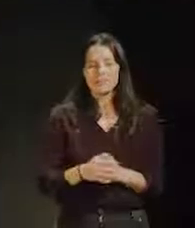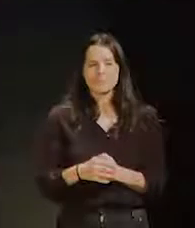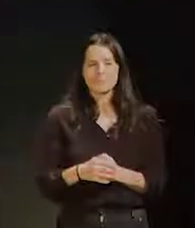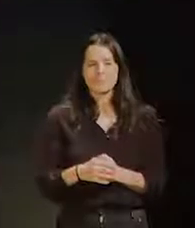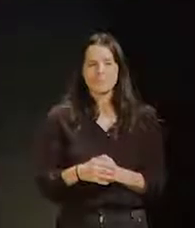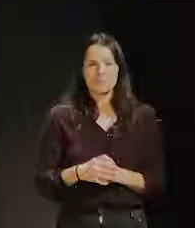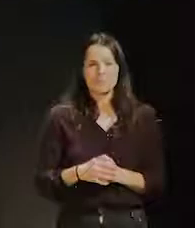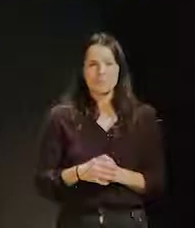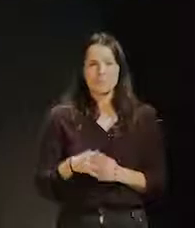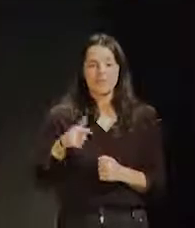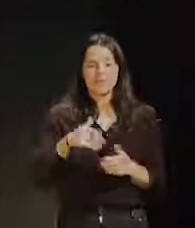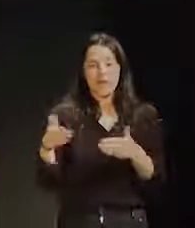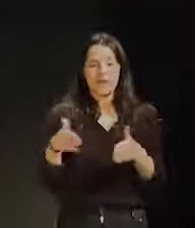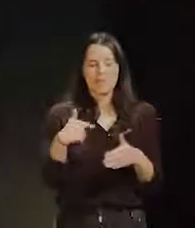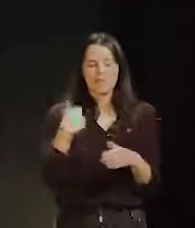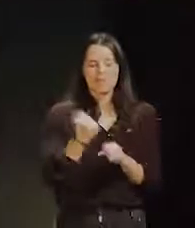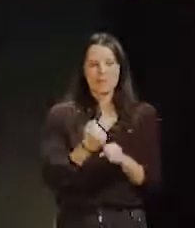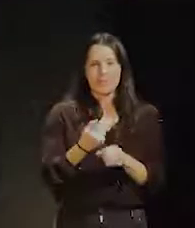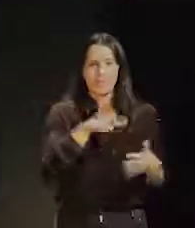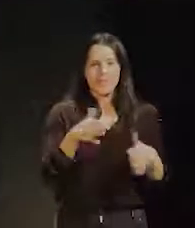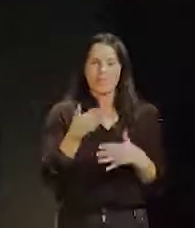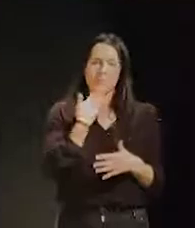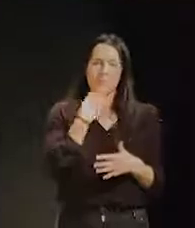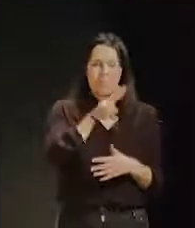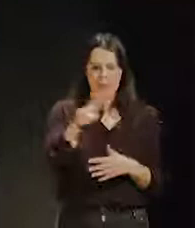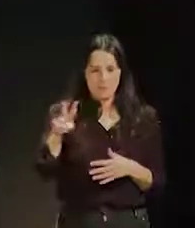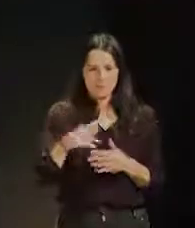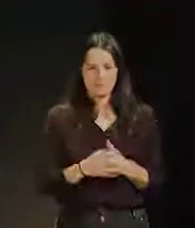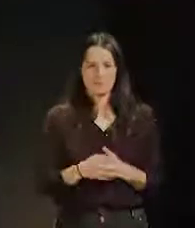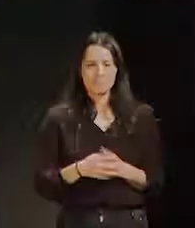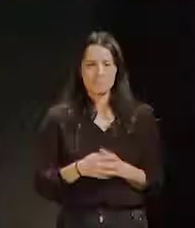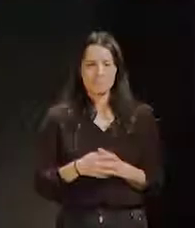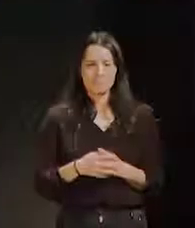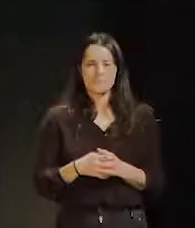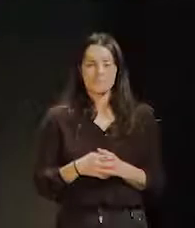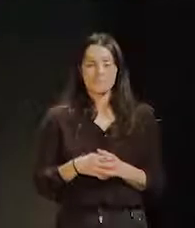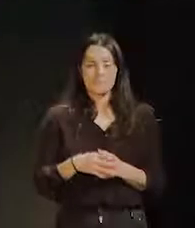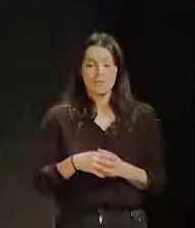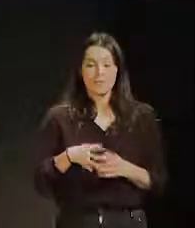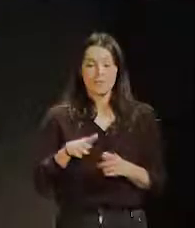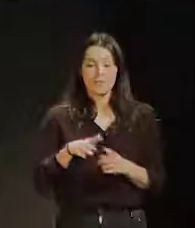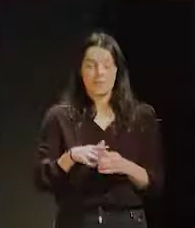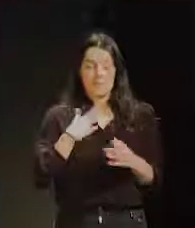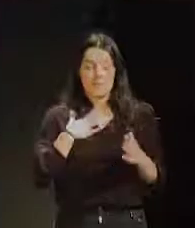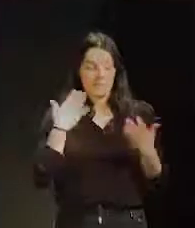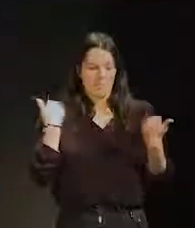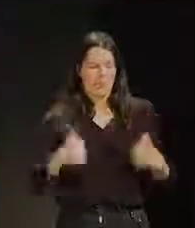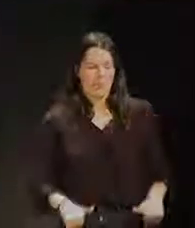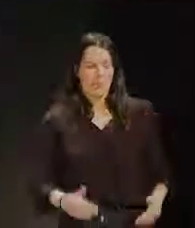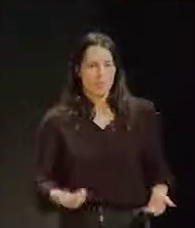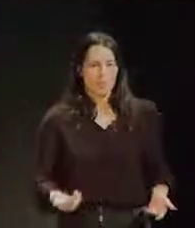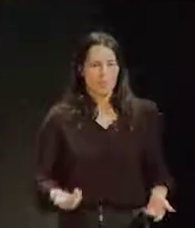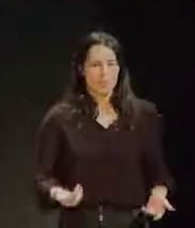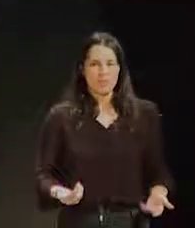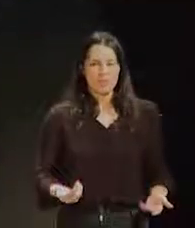Y trabajando en un momento que tenía más o menos 22 años, he pasado una cosa en mi cuerpo como,